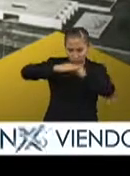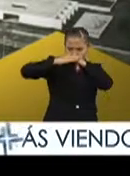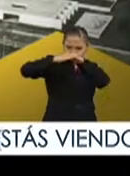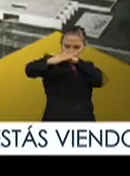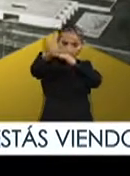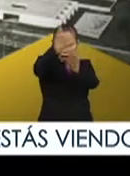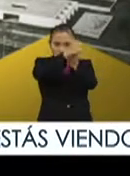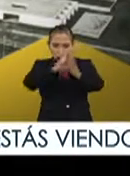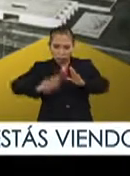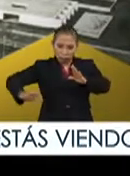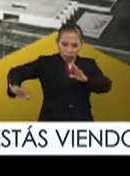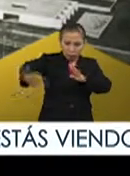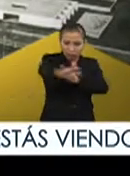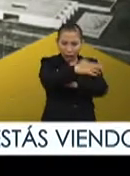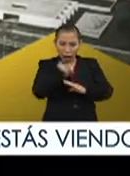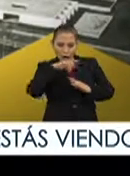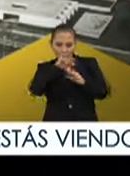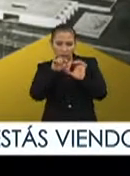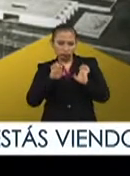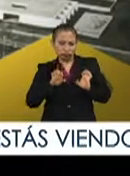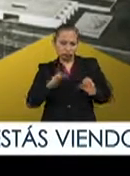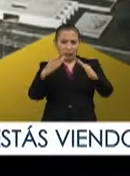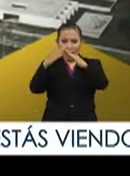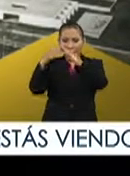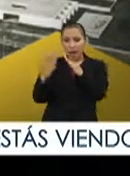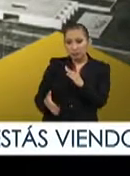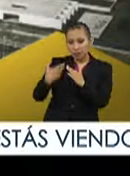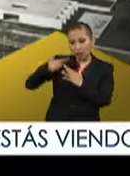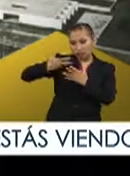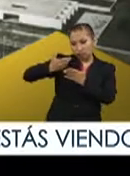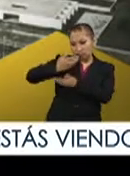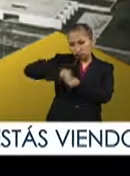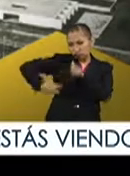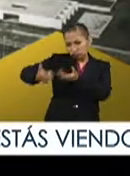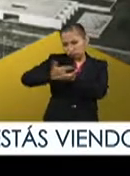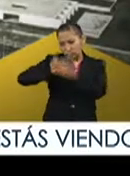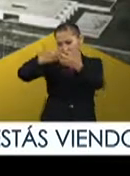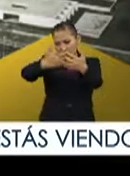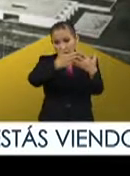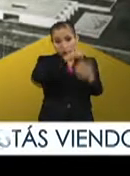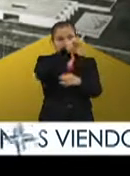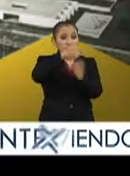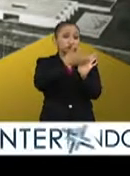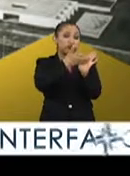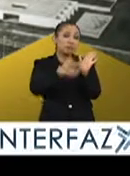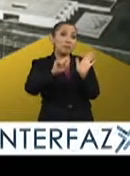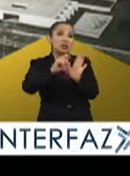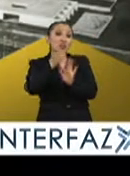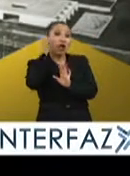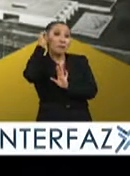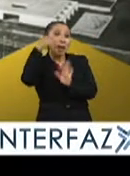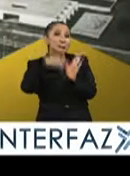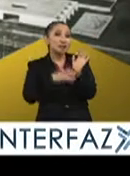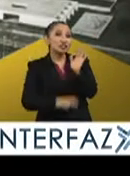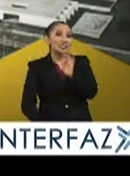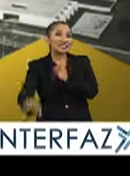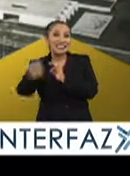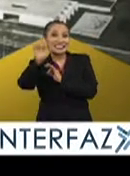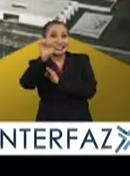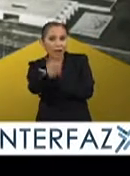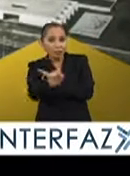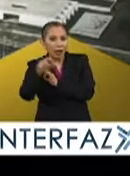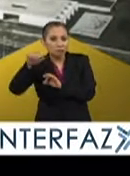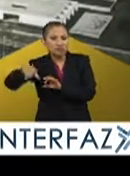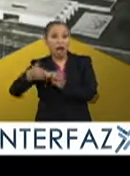desierto una ciudad con zonas residenciales y financieras que años más tarde, el 21 de abril de